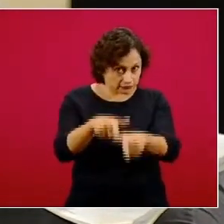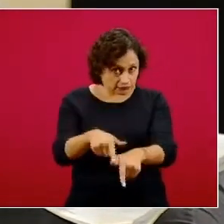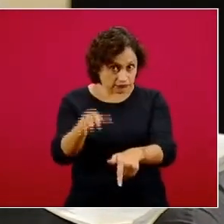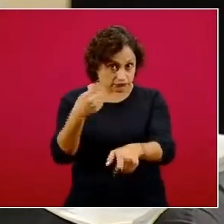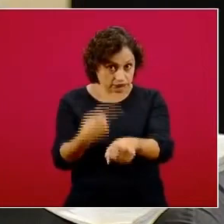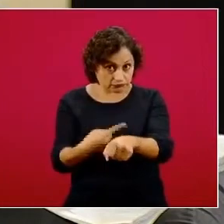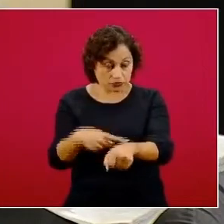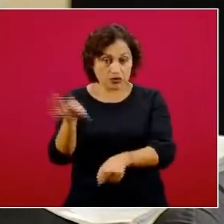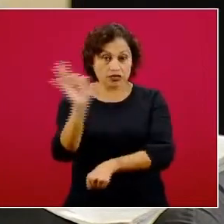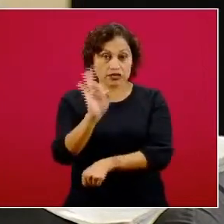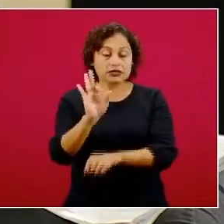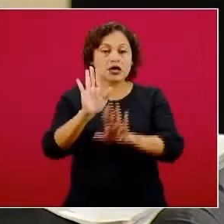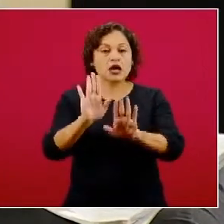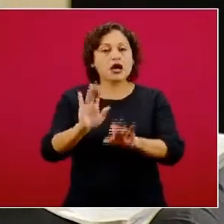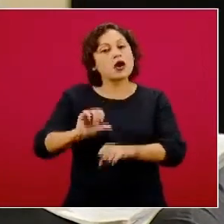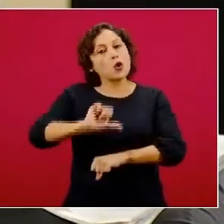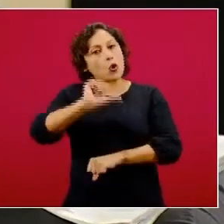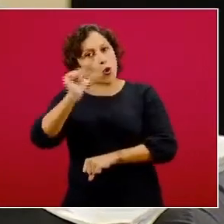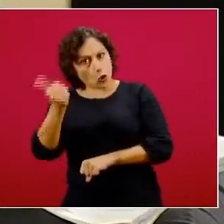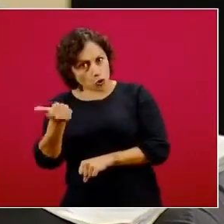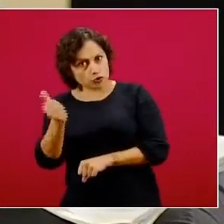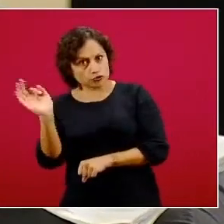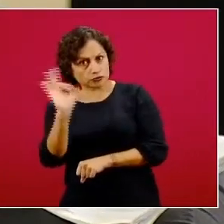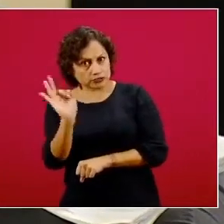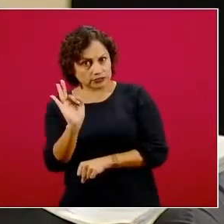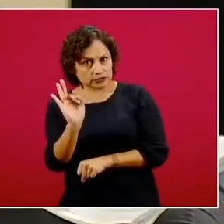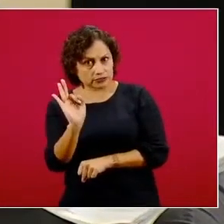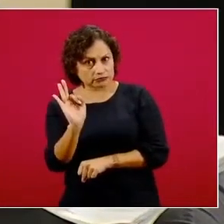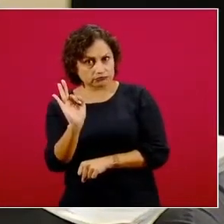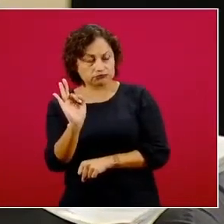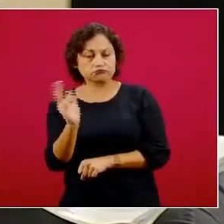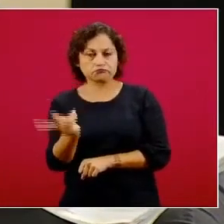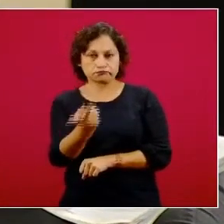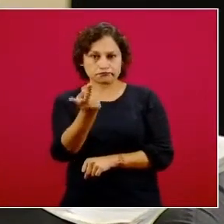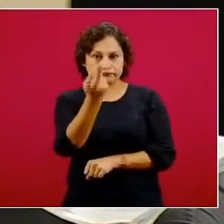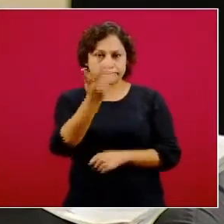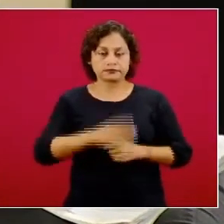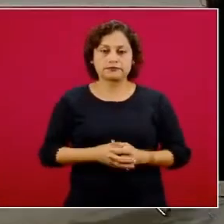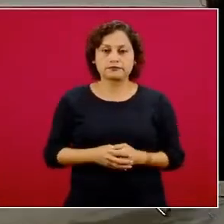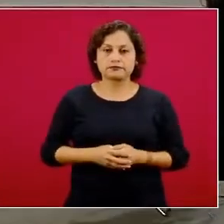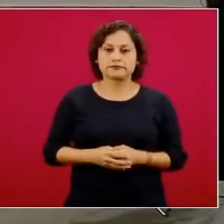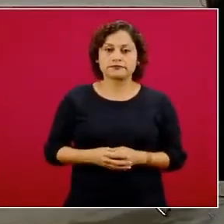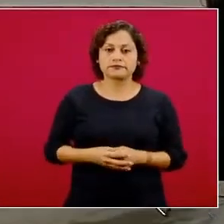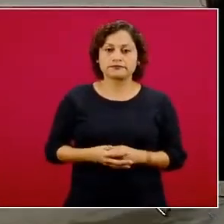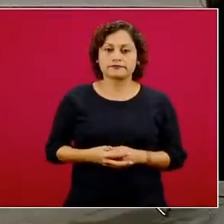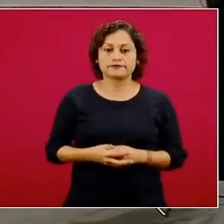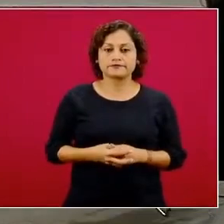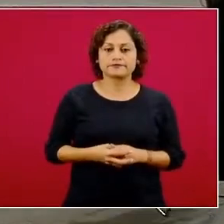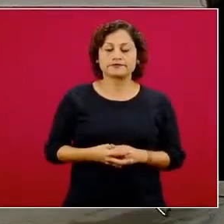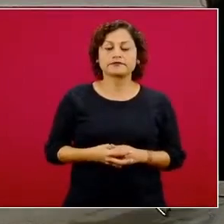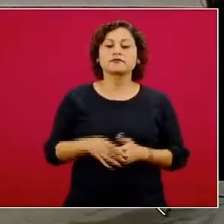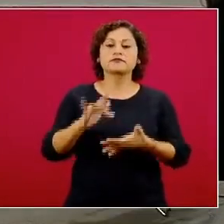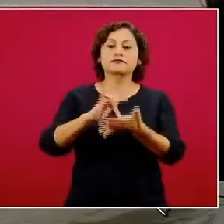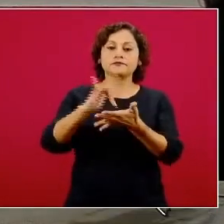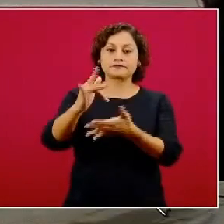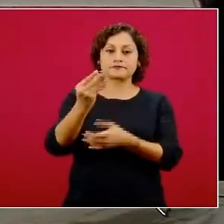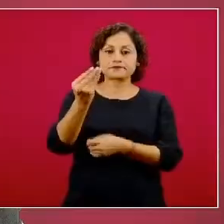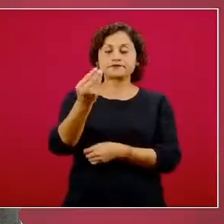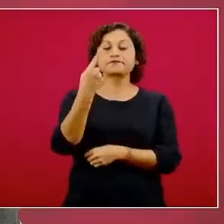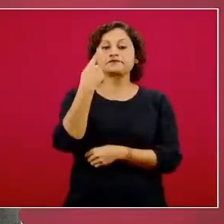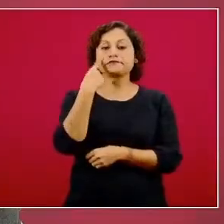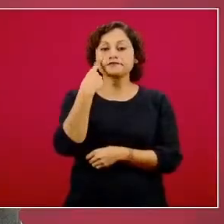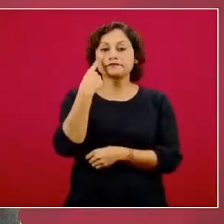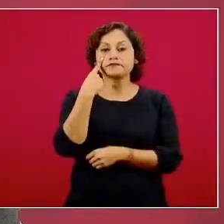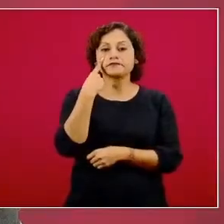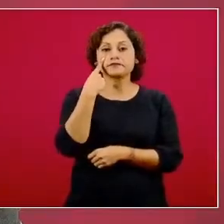si además de ese problema hay otro tipo de secuelas que se han identificado. Gracias. Muchas gracias. Otras secuelas